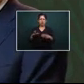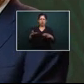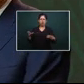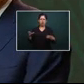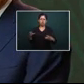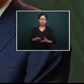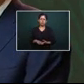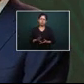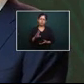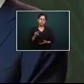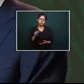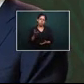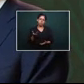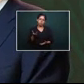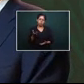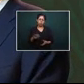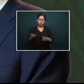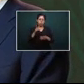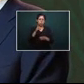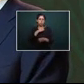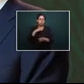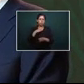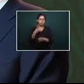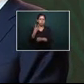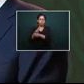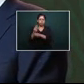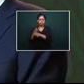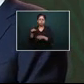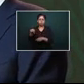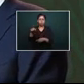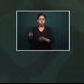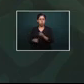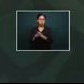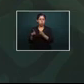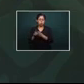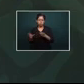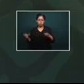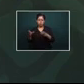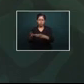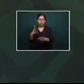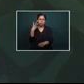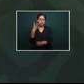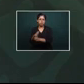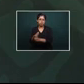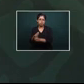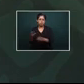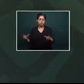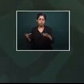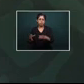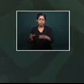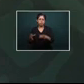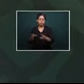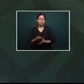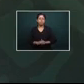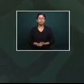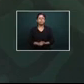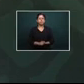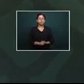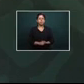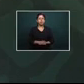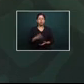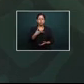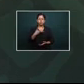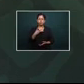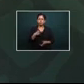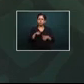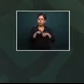Y esto no se puede delegar, eso se tiene que atender personalmente, tiene que haber conducción,